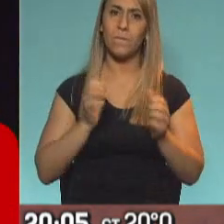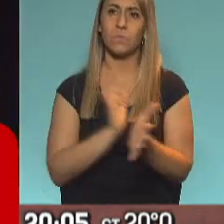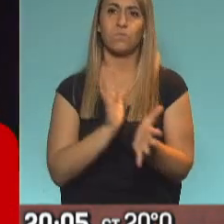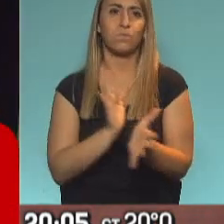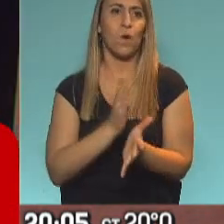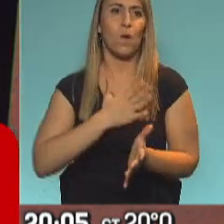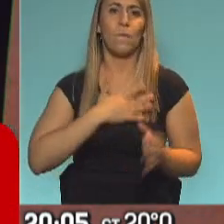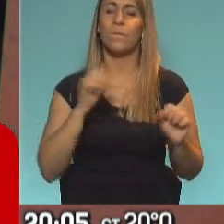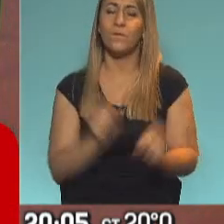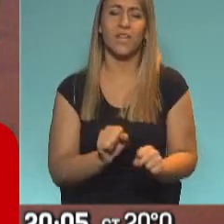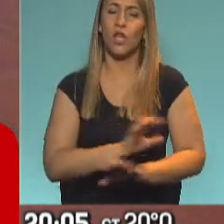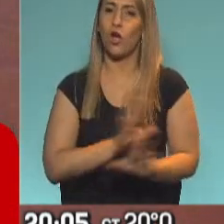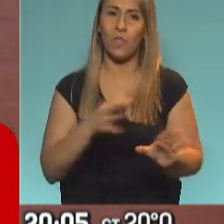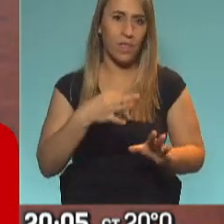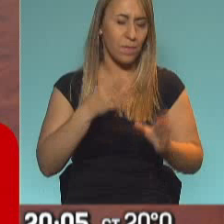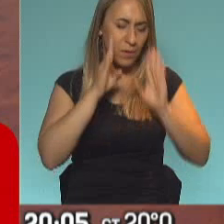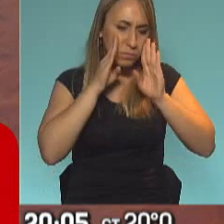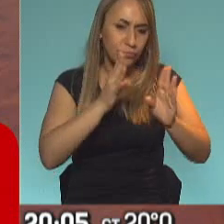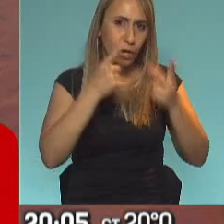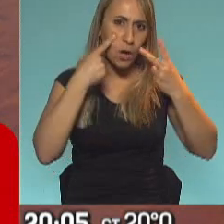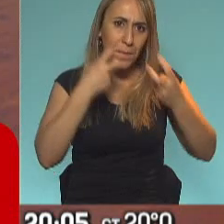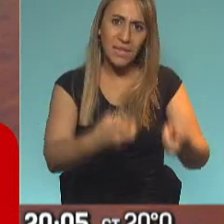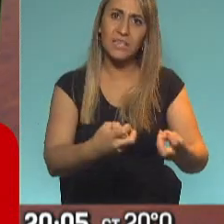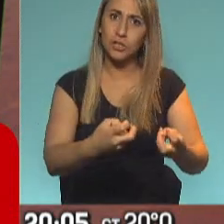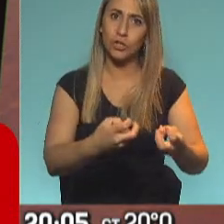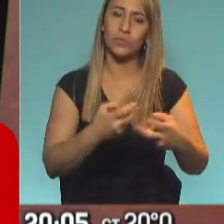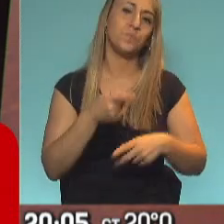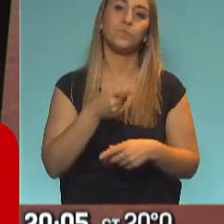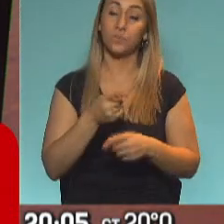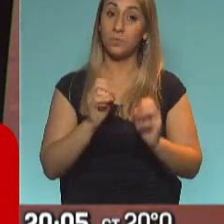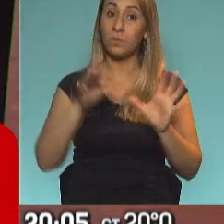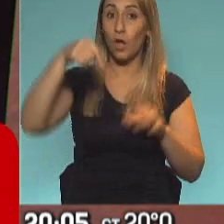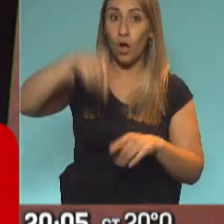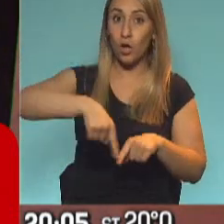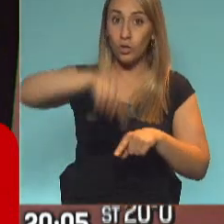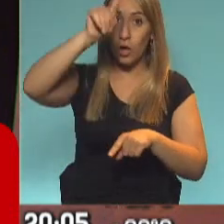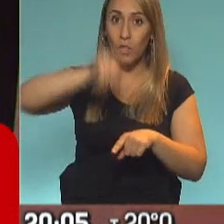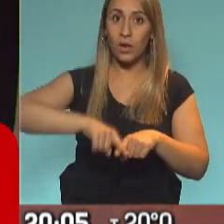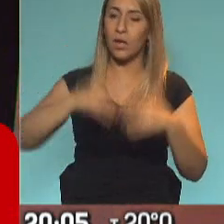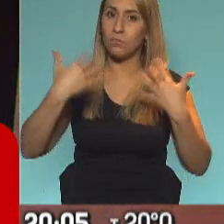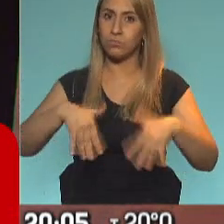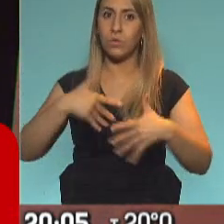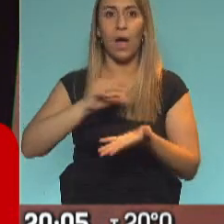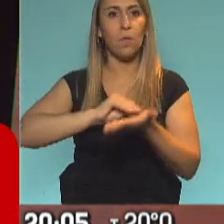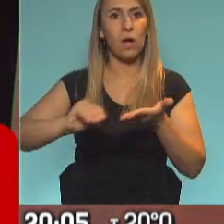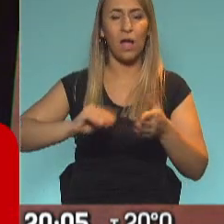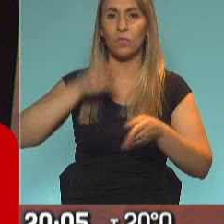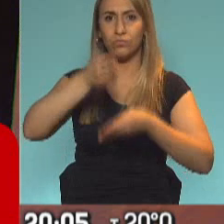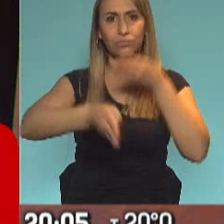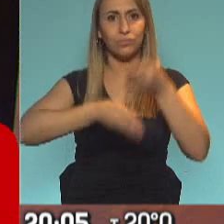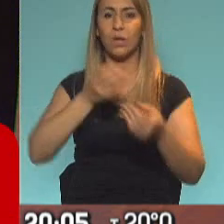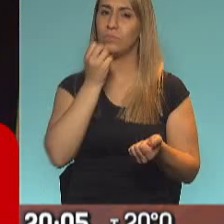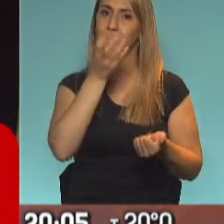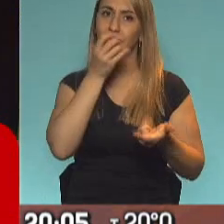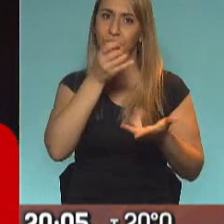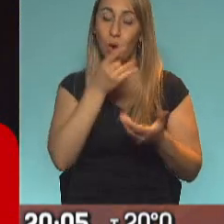algún momento iba a llegar y es necesario en el punto que llegue. Hoy ha sido una larga ronda de declaraciones de abogados. No fue la única